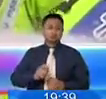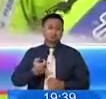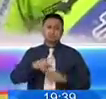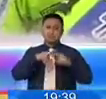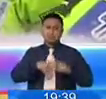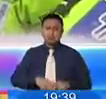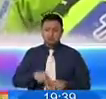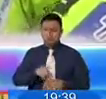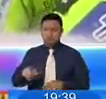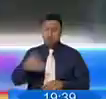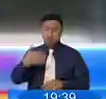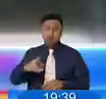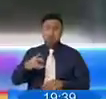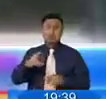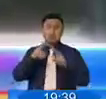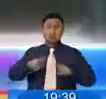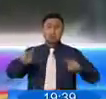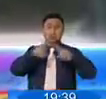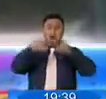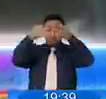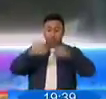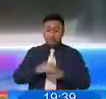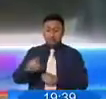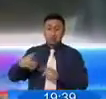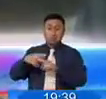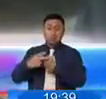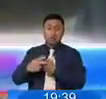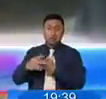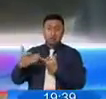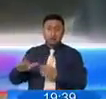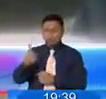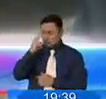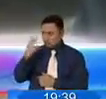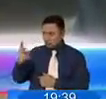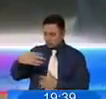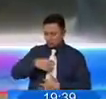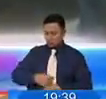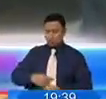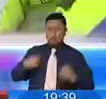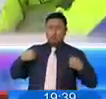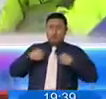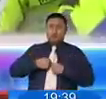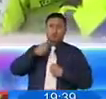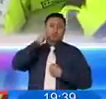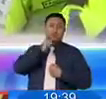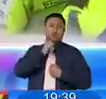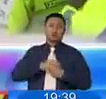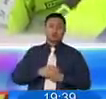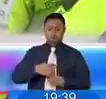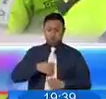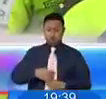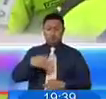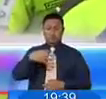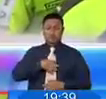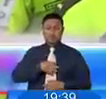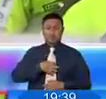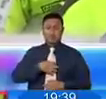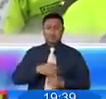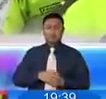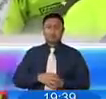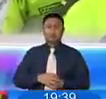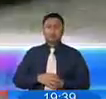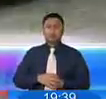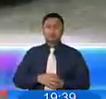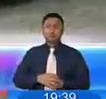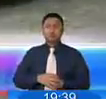revisión, hay precios oficiales, los mecánicos están plenamente identificados con su chaleco azul, el sello institucional, el sello de la asociación